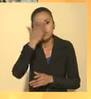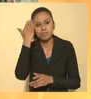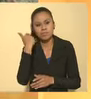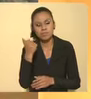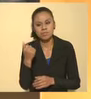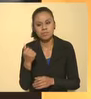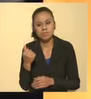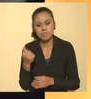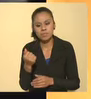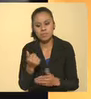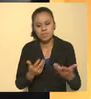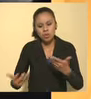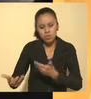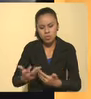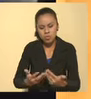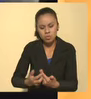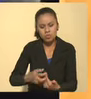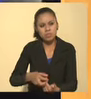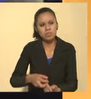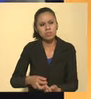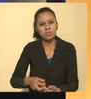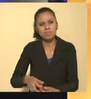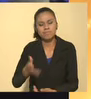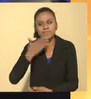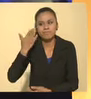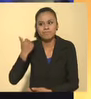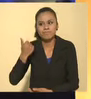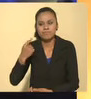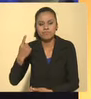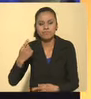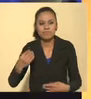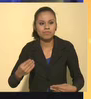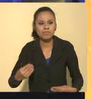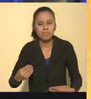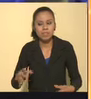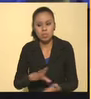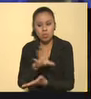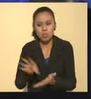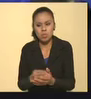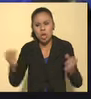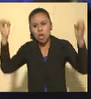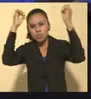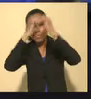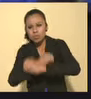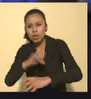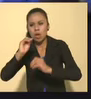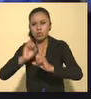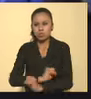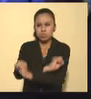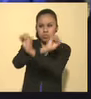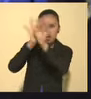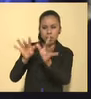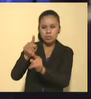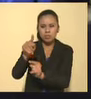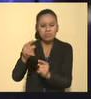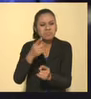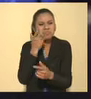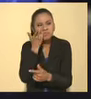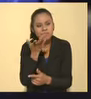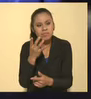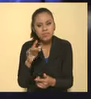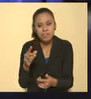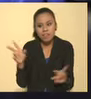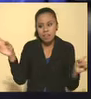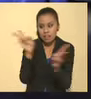la combinación de los elementos. Puede ser, no sé, una boda muy oscura, una boda muy clara, dependiendo qué es lo que tú quieres, si va a ser al